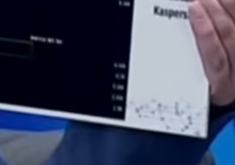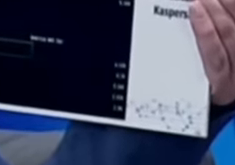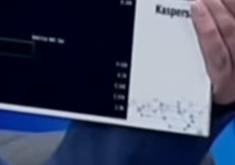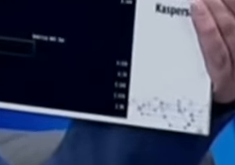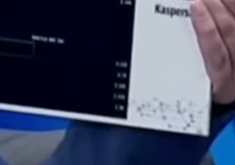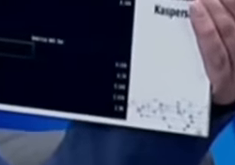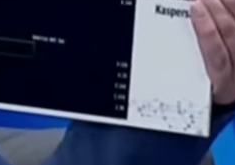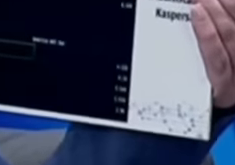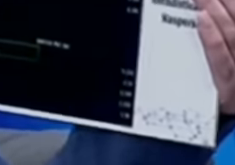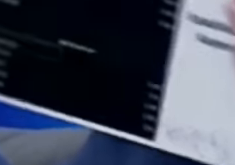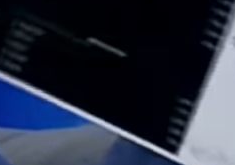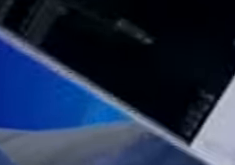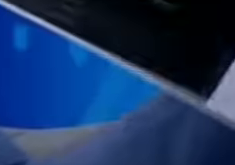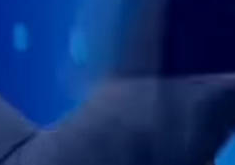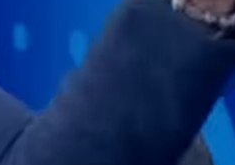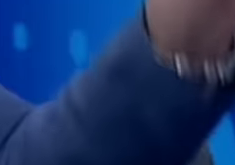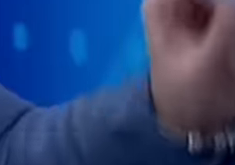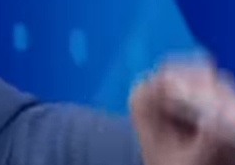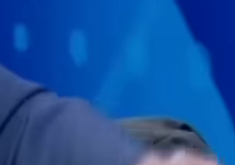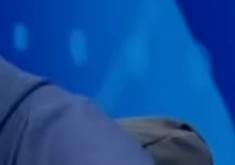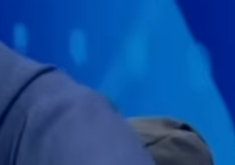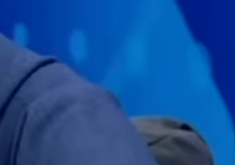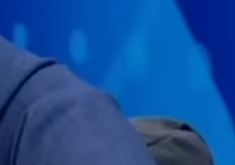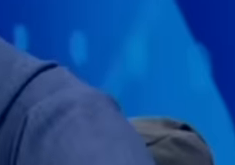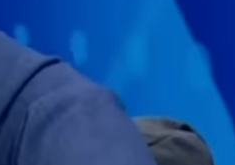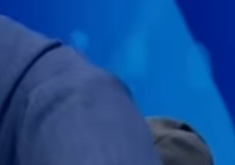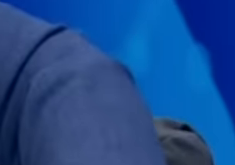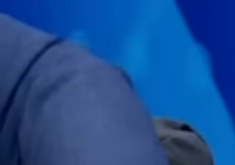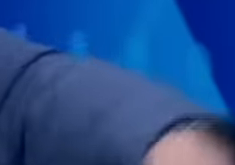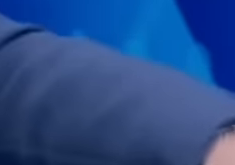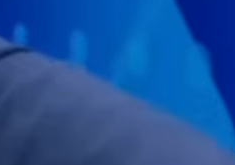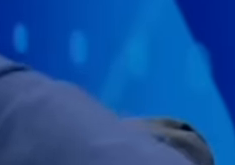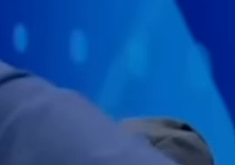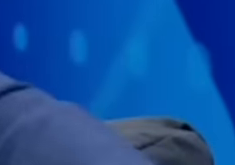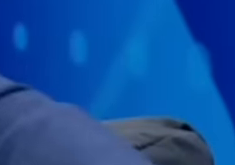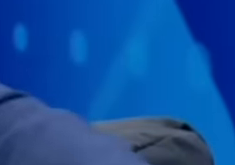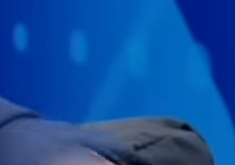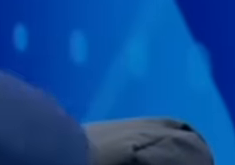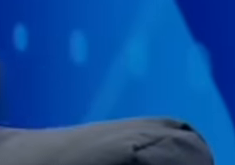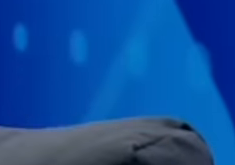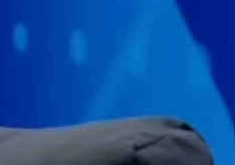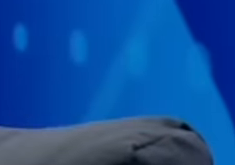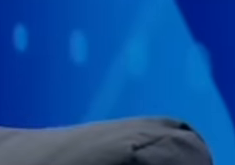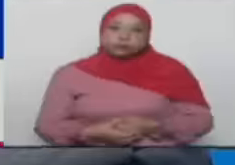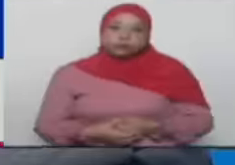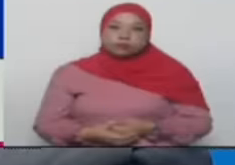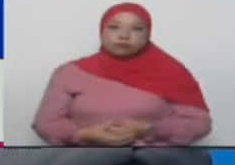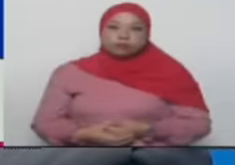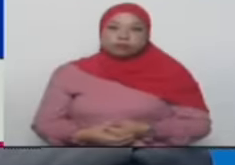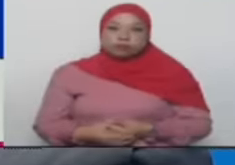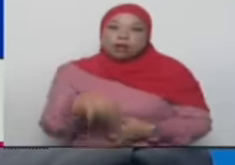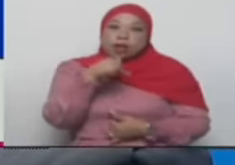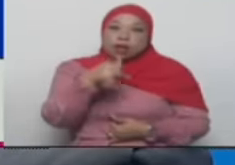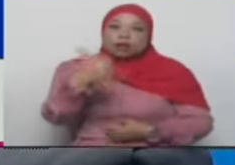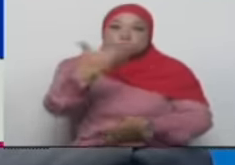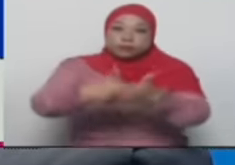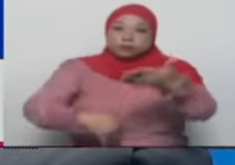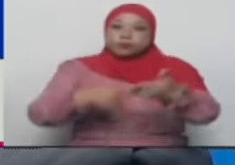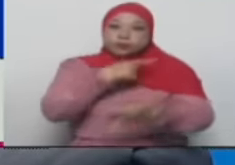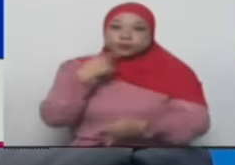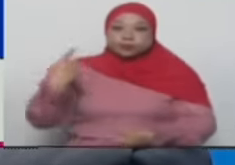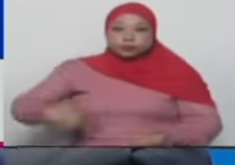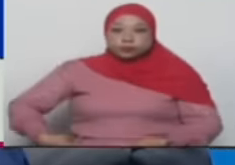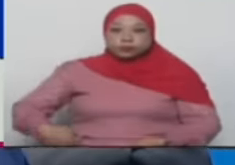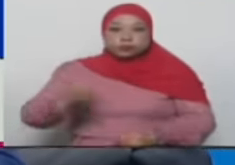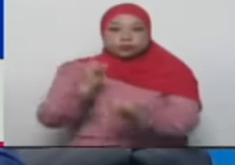más atacado de Sudamérica. ¿Qué significa eso? Que cada institución que tiene este servicio como plataforma de seguridad informática